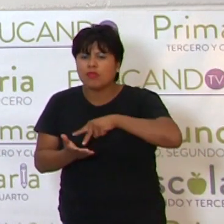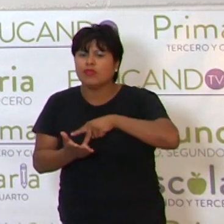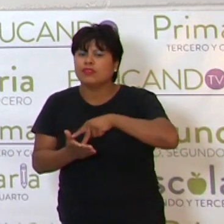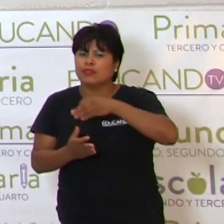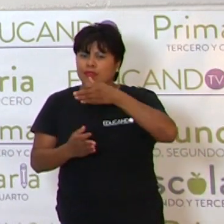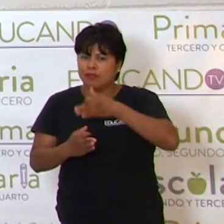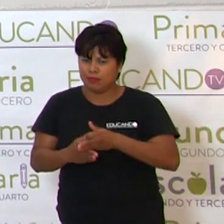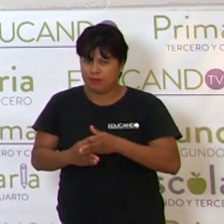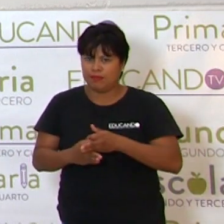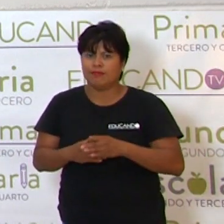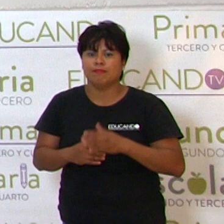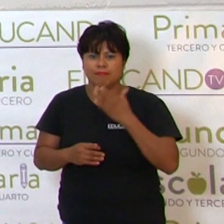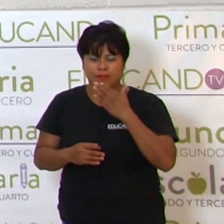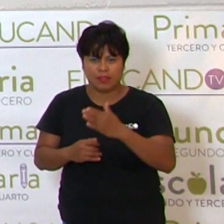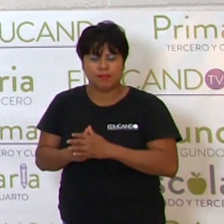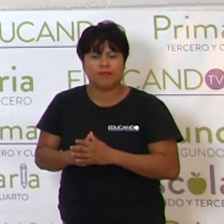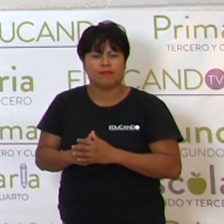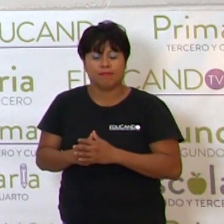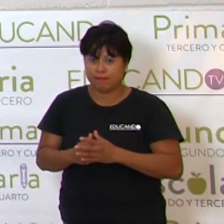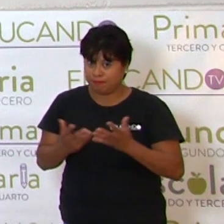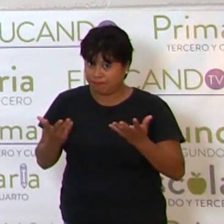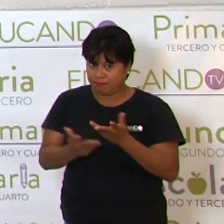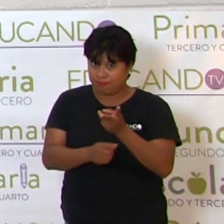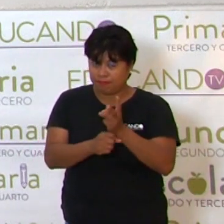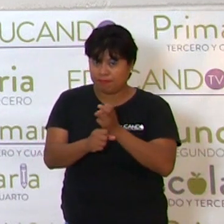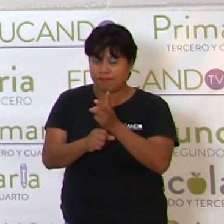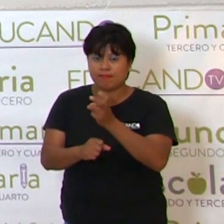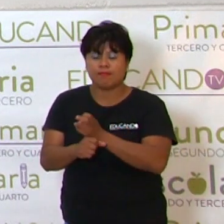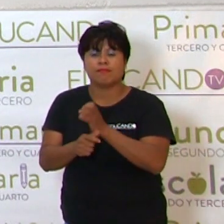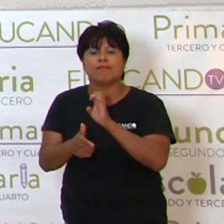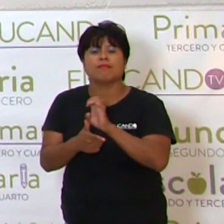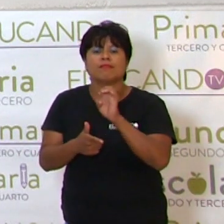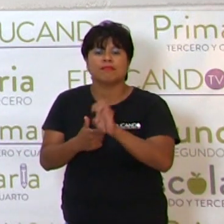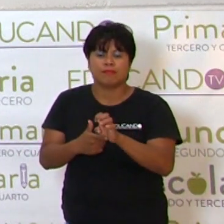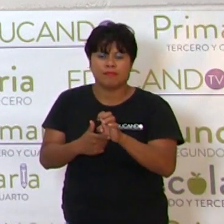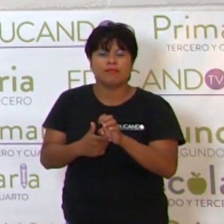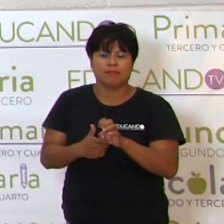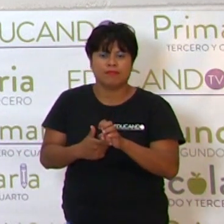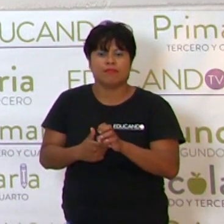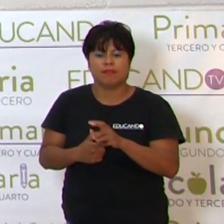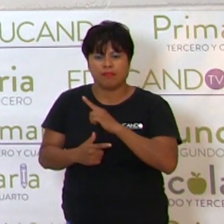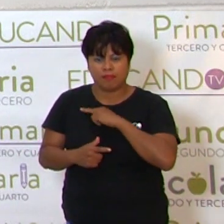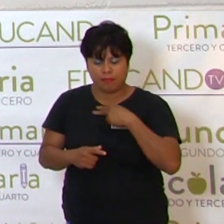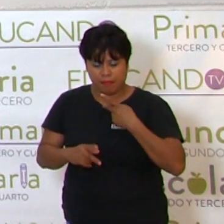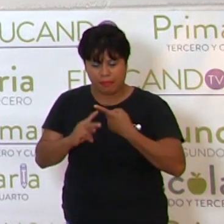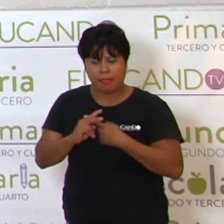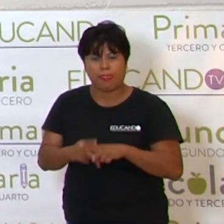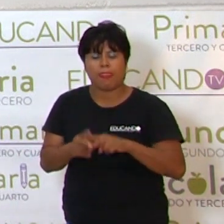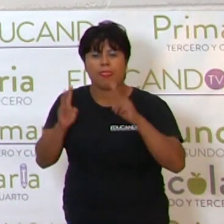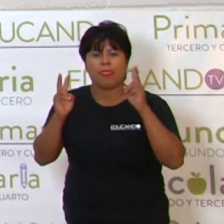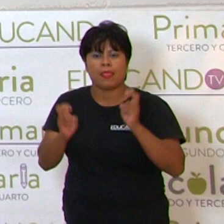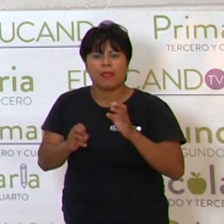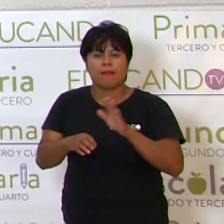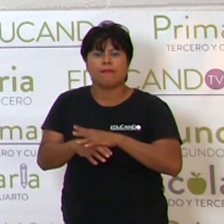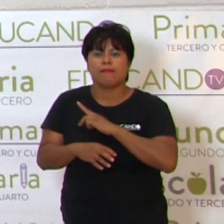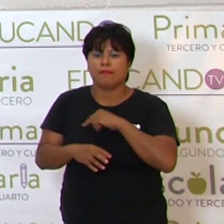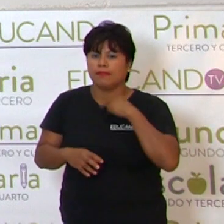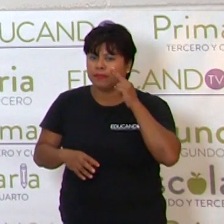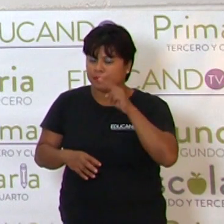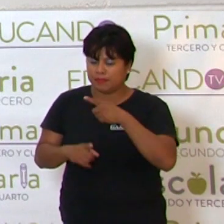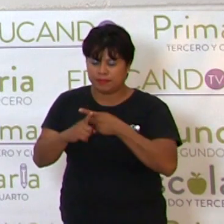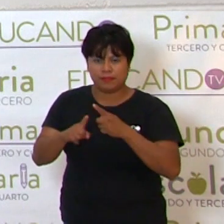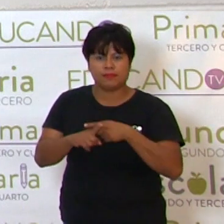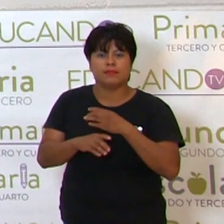hoy. Muy bien, pues hechas las invitaciones, entonces vamos a ahondar en nuestro tema porque vamos a ver varias